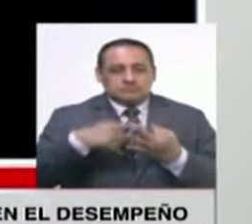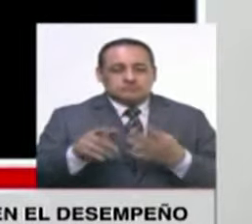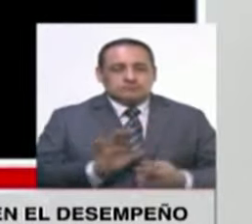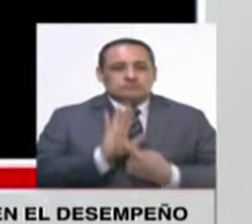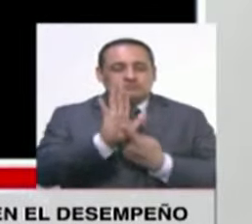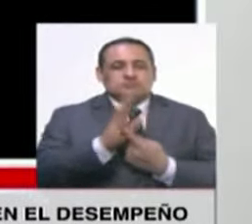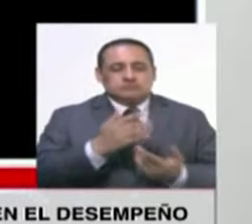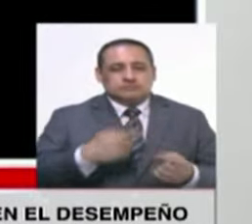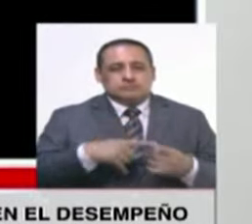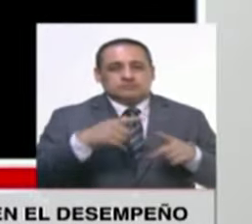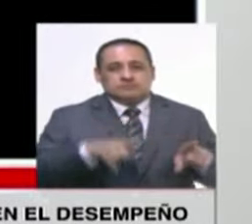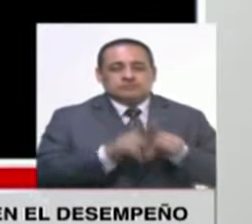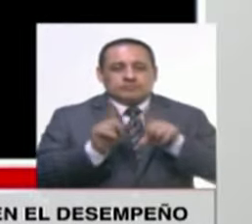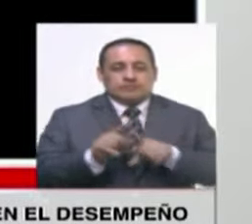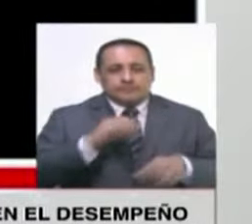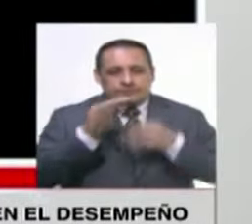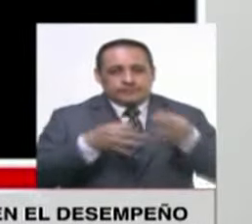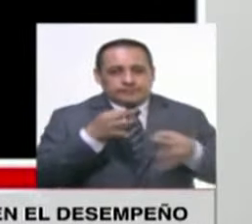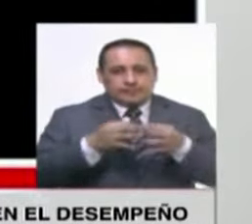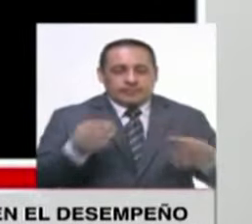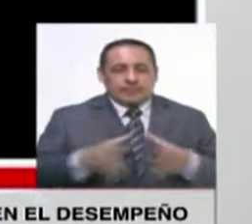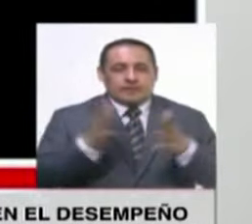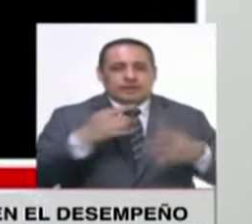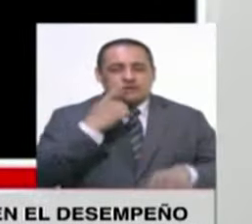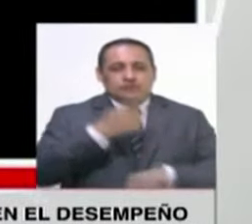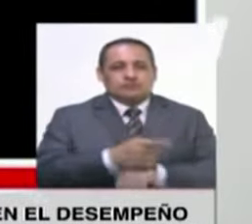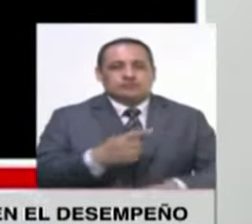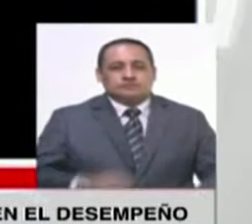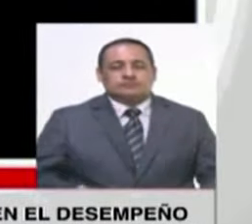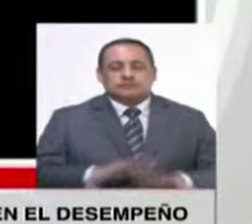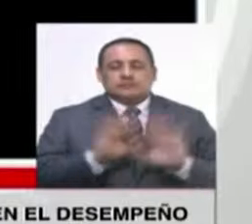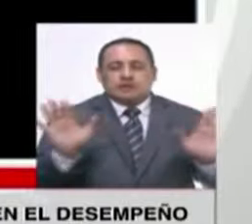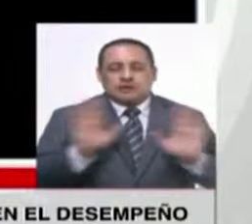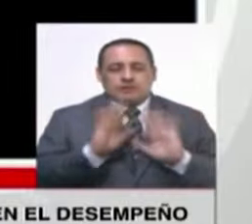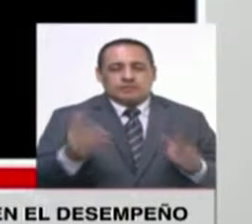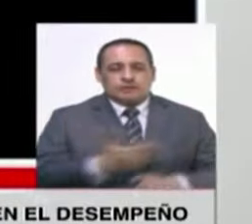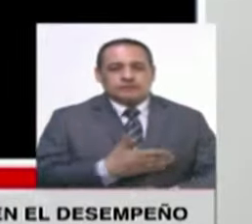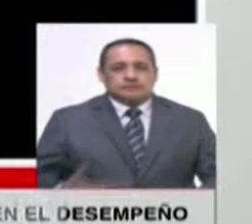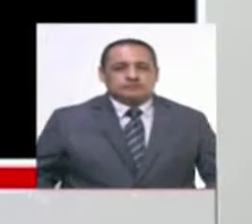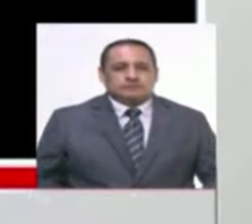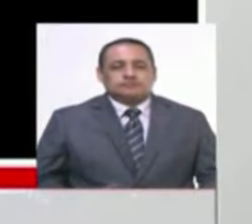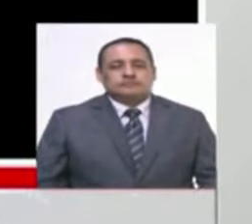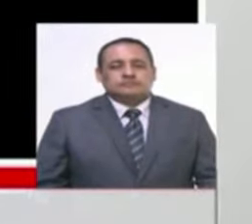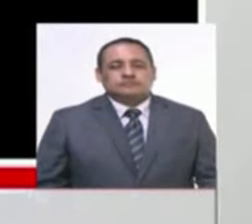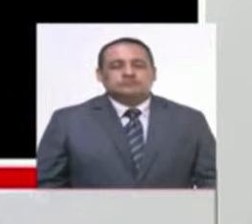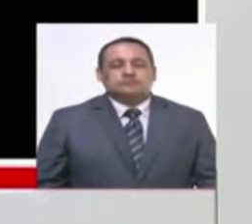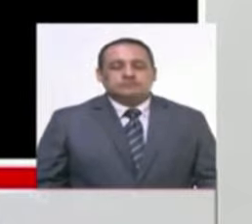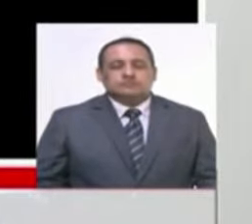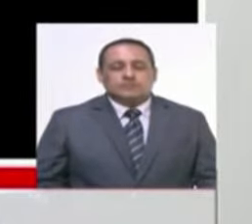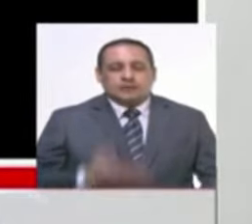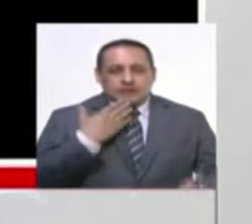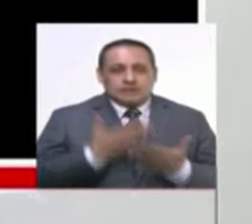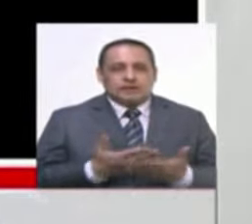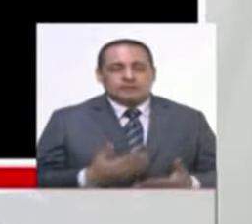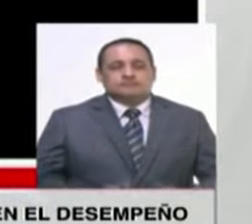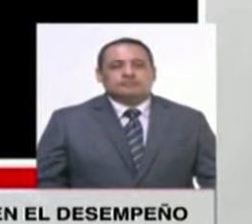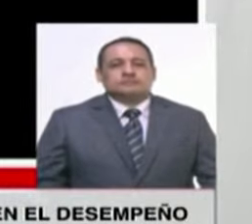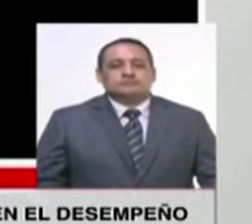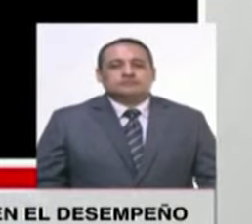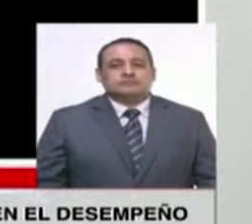a corroborar lo dicho por estas graves denuncias. Eso es todo, señor presidente. Gracias, congresista